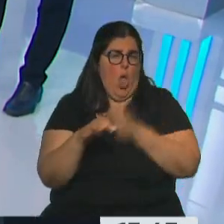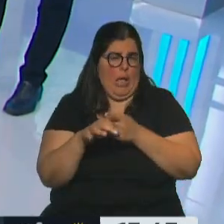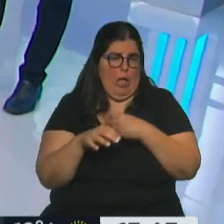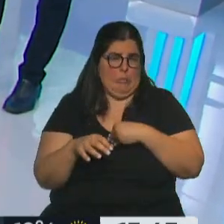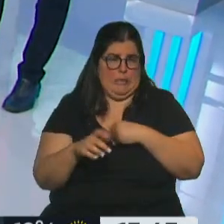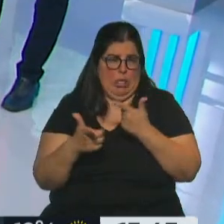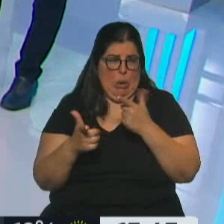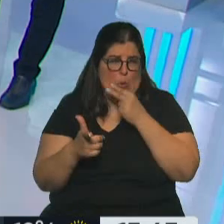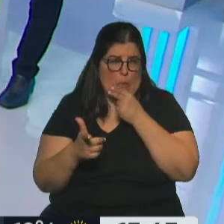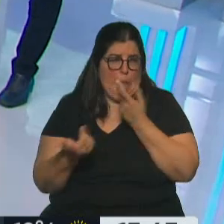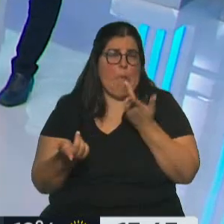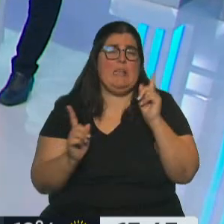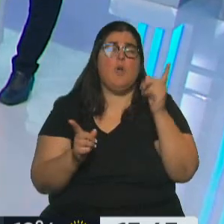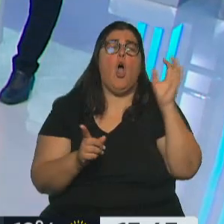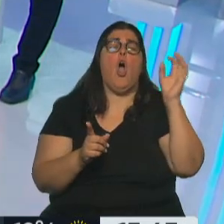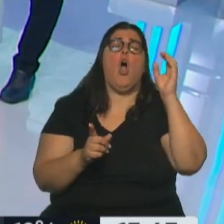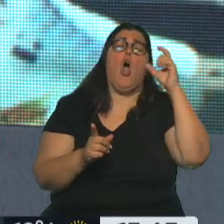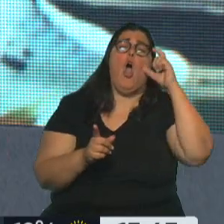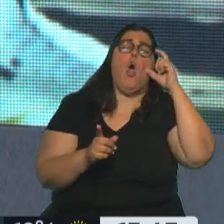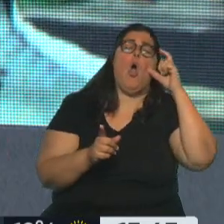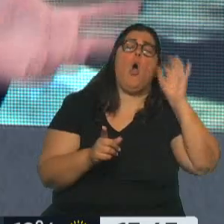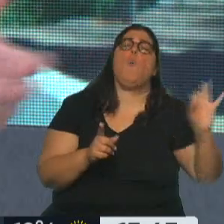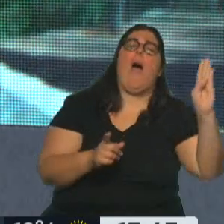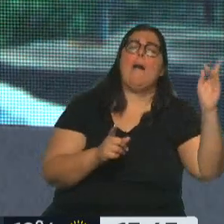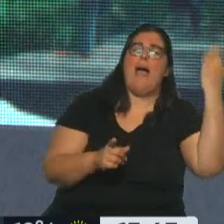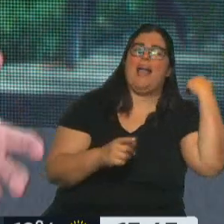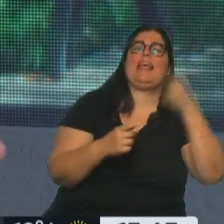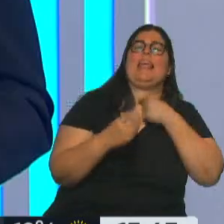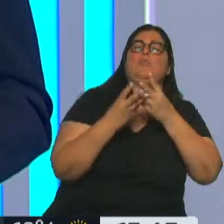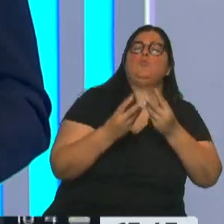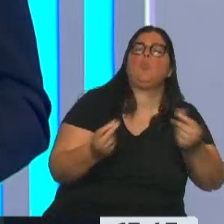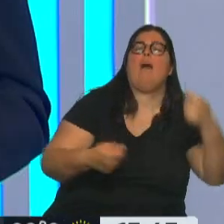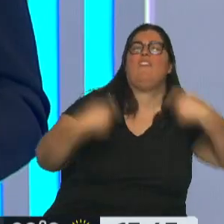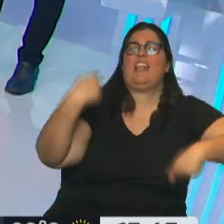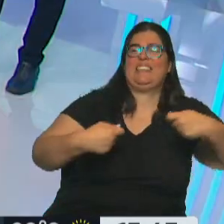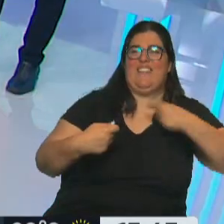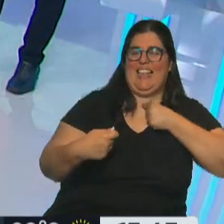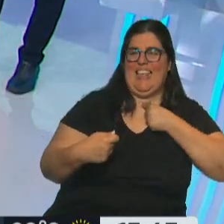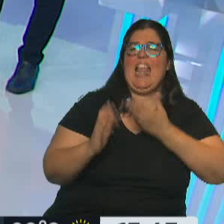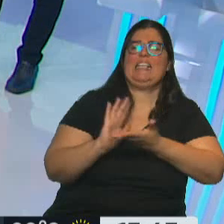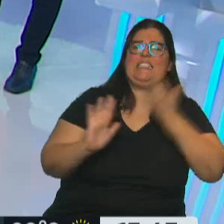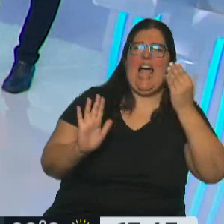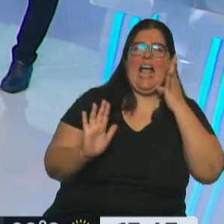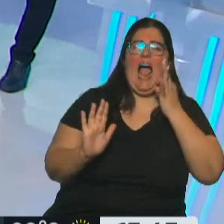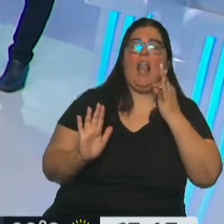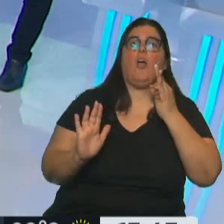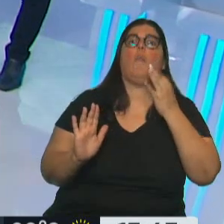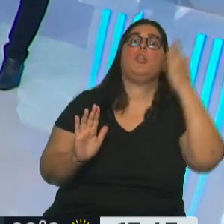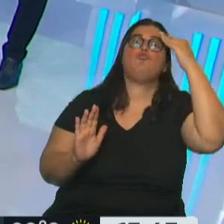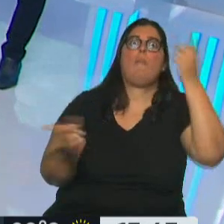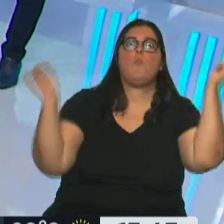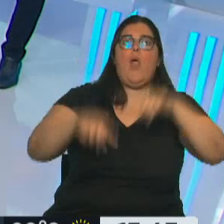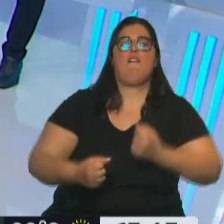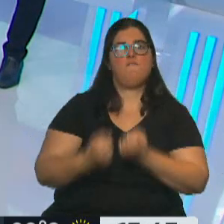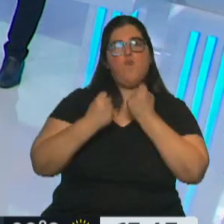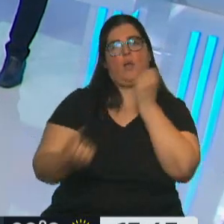bloqueo que hasta el propio Obama intentó suavizar, por no decir levantar. Sí, lo suavizó. Y Trump lo volvió a endurecer y Biden...